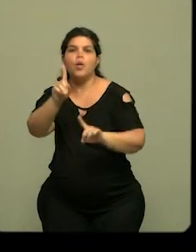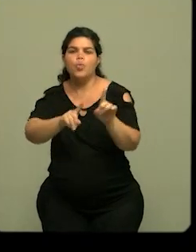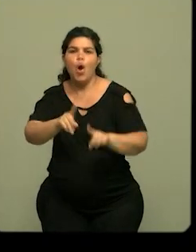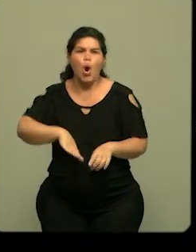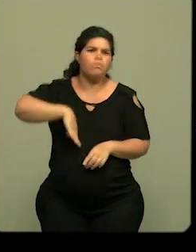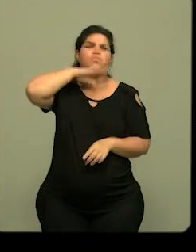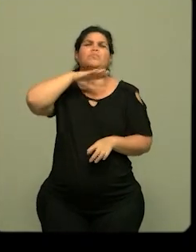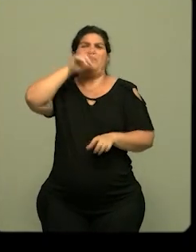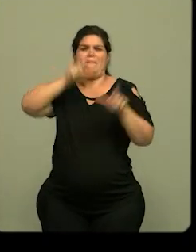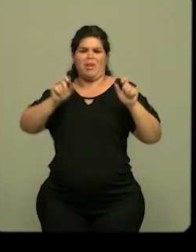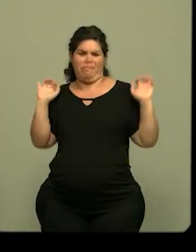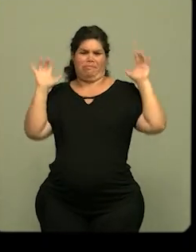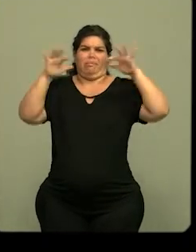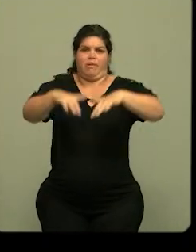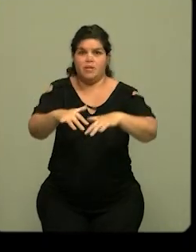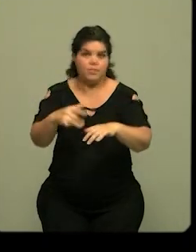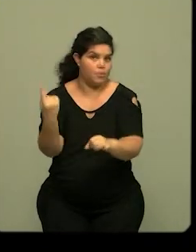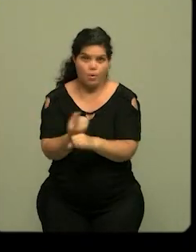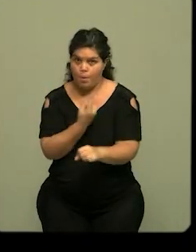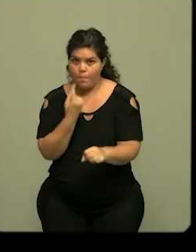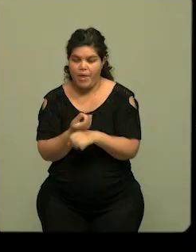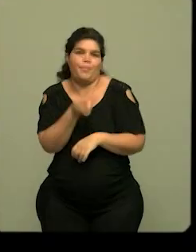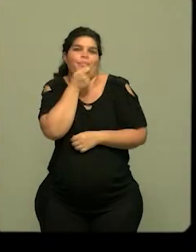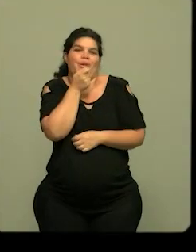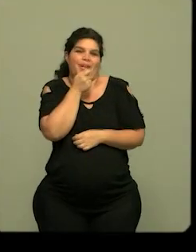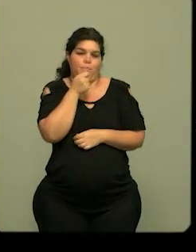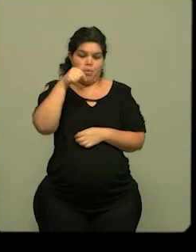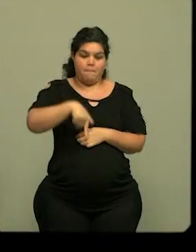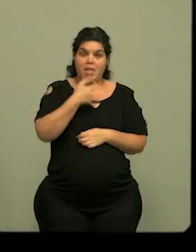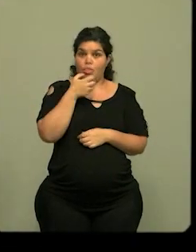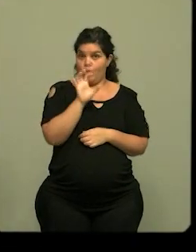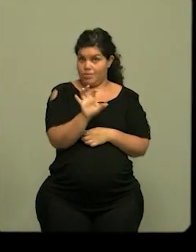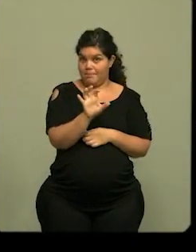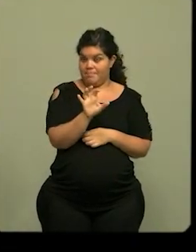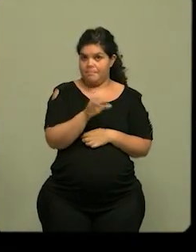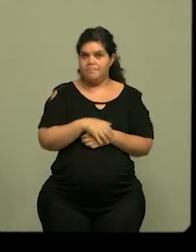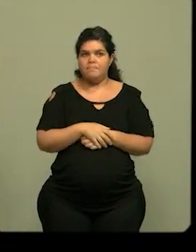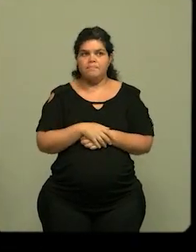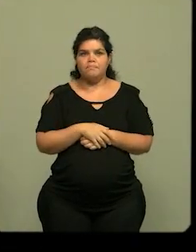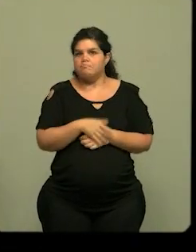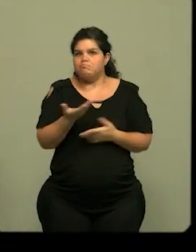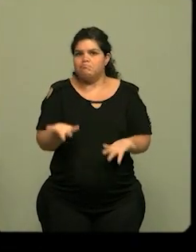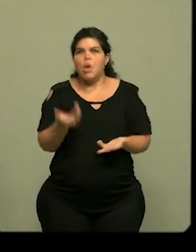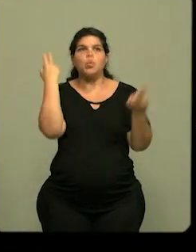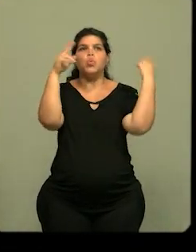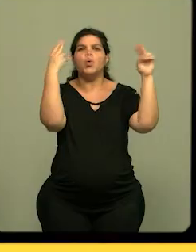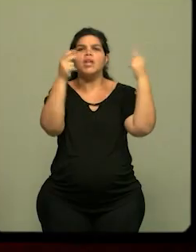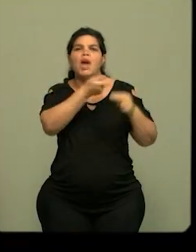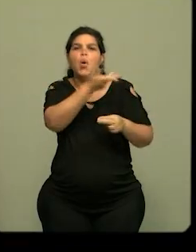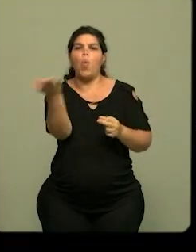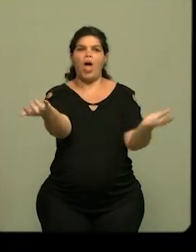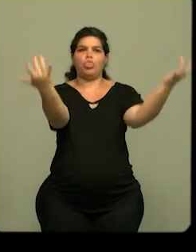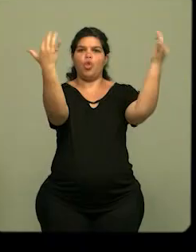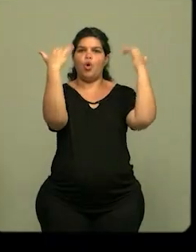de lugares como, por ejemplo, vamos a pensar en Mendoza. sí, Mendoza, bueno, ¿cuántos turistas podría recibir